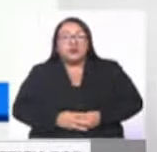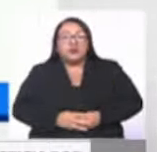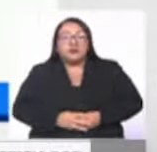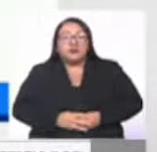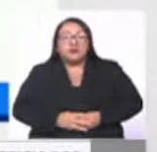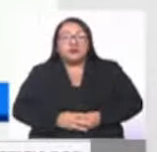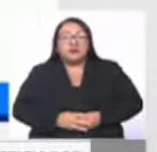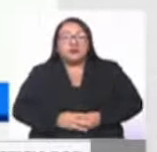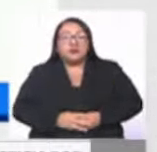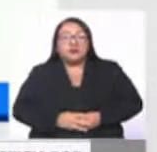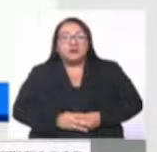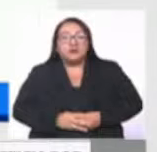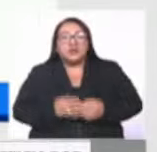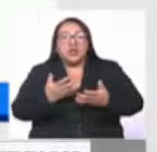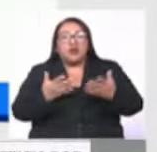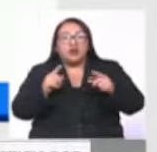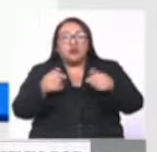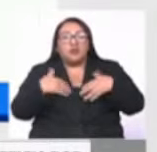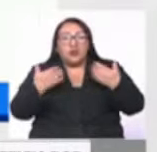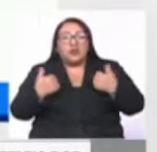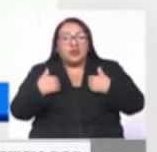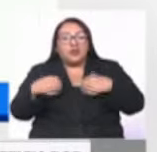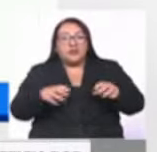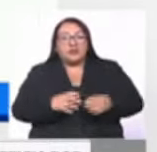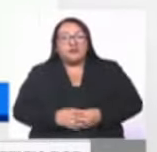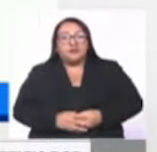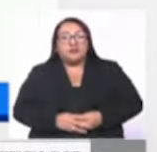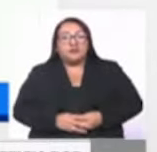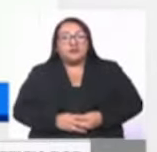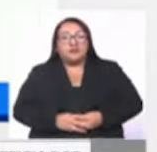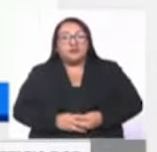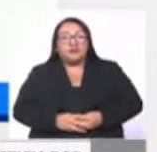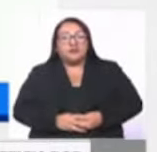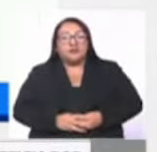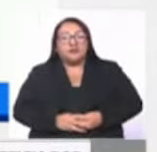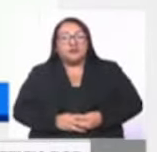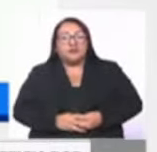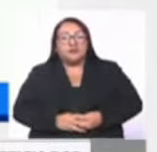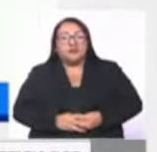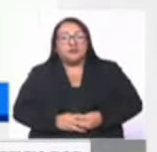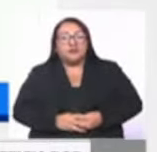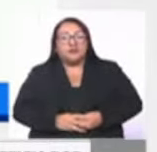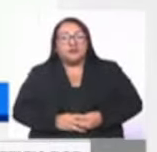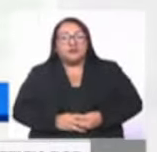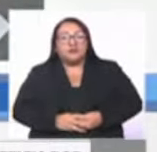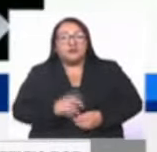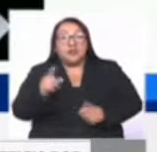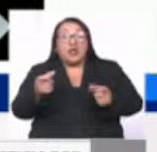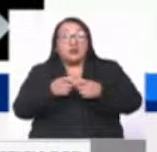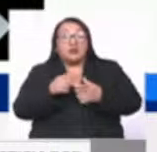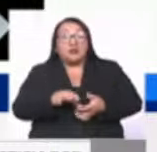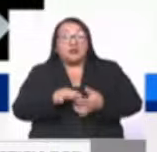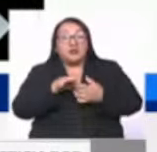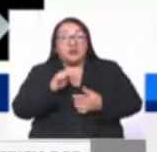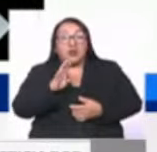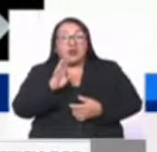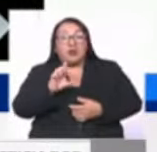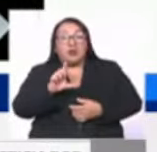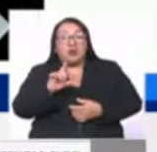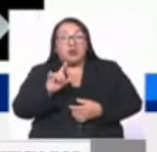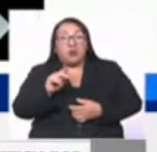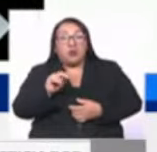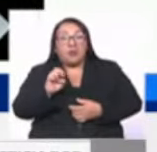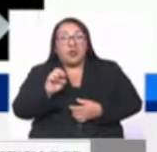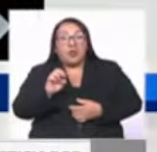medidas tomaría señor como pueden apreciar el integrante de la comisión especial señor blume fortini